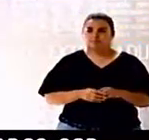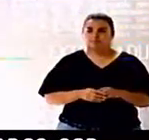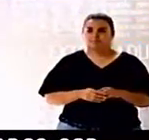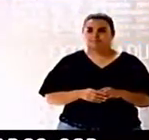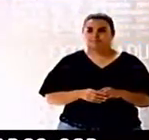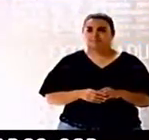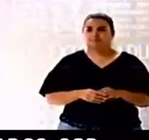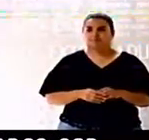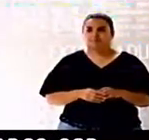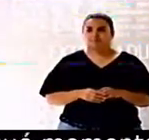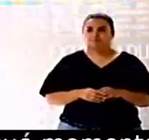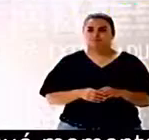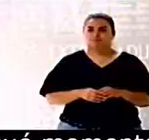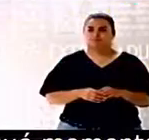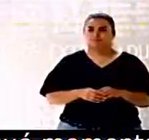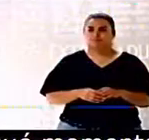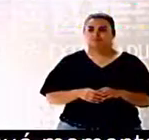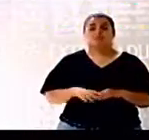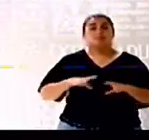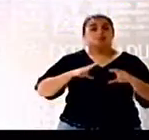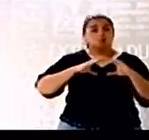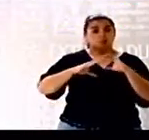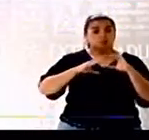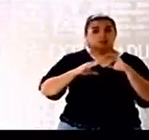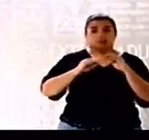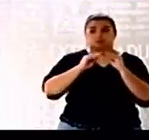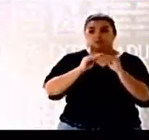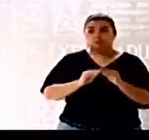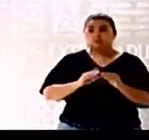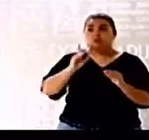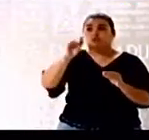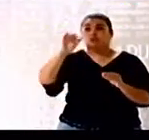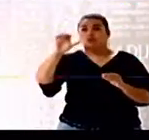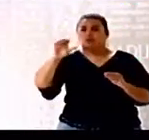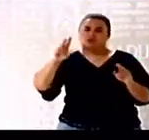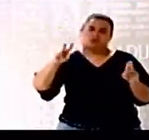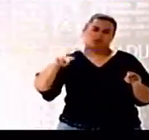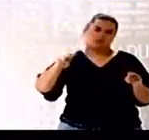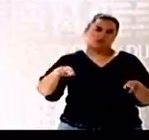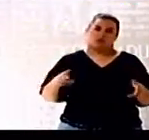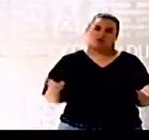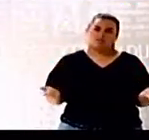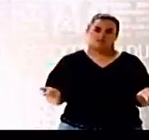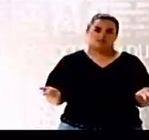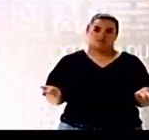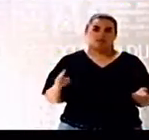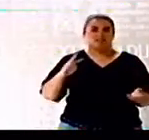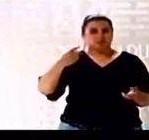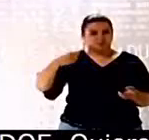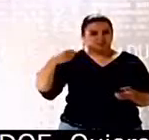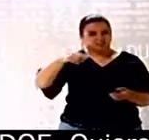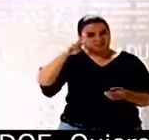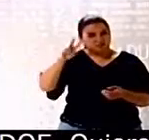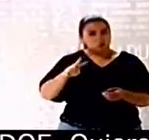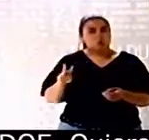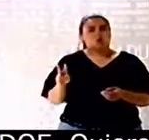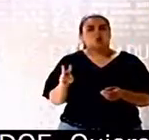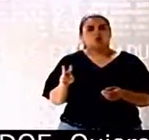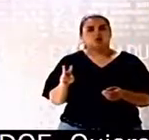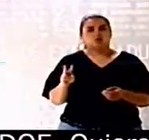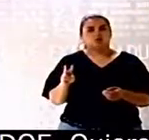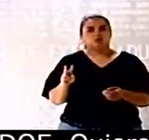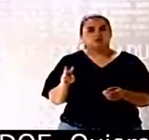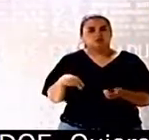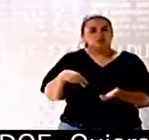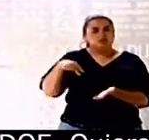La comunicación no la hemos hecho nunca por el DOE. Quiero decirle, el vicepresidente segundo, cada vez que